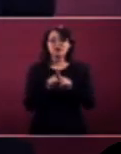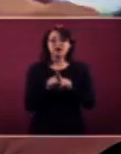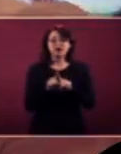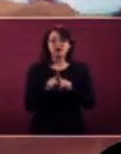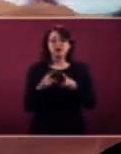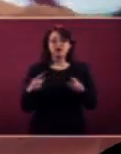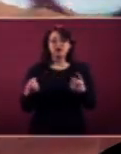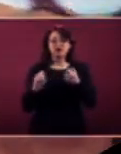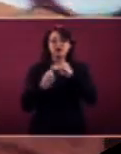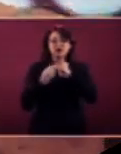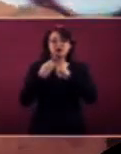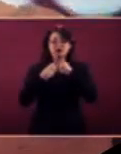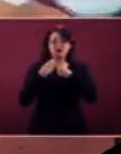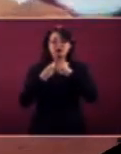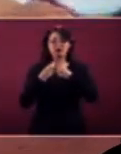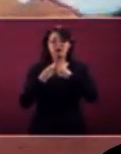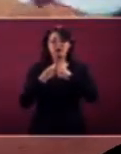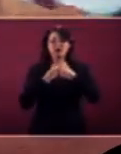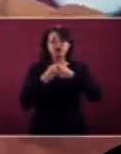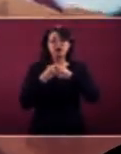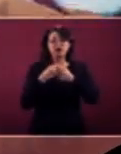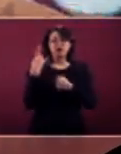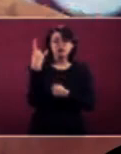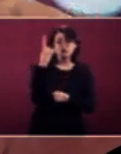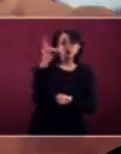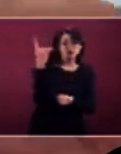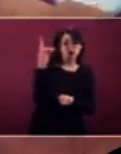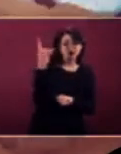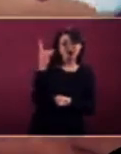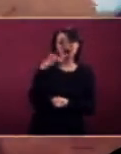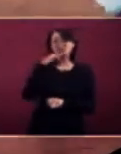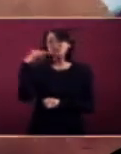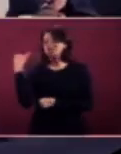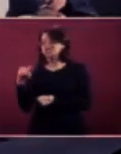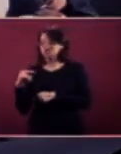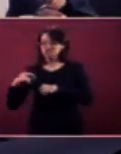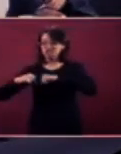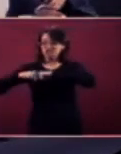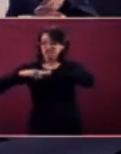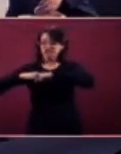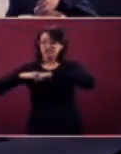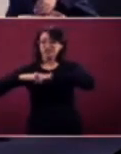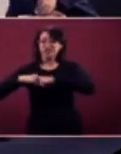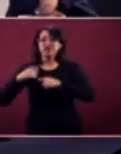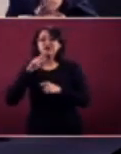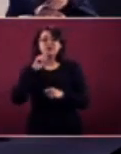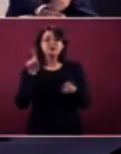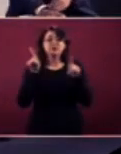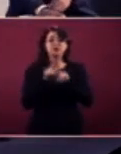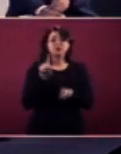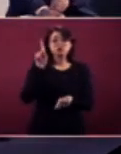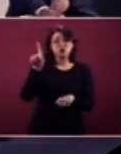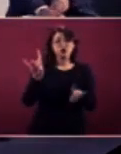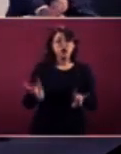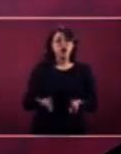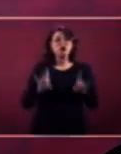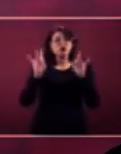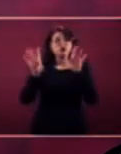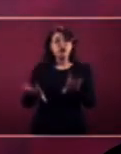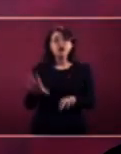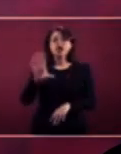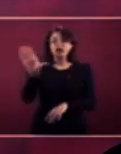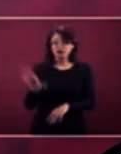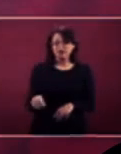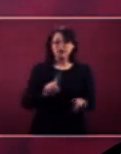en el cruce de Chile con Bolivia y otros países como Australia, África,